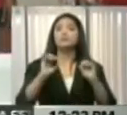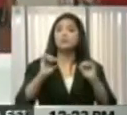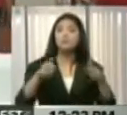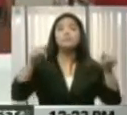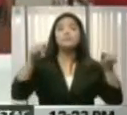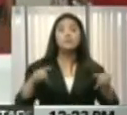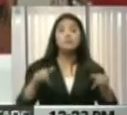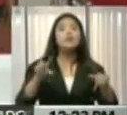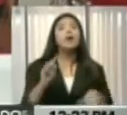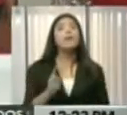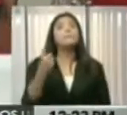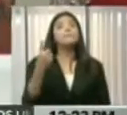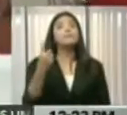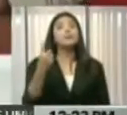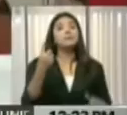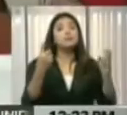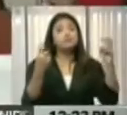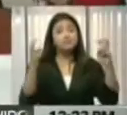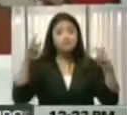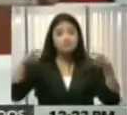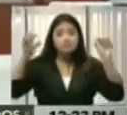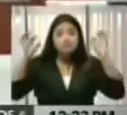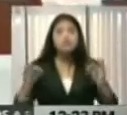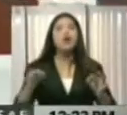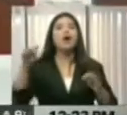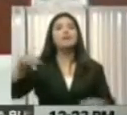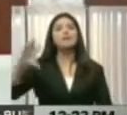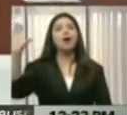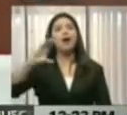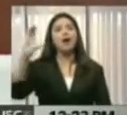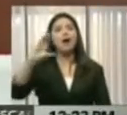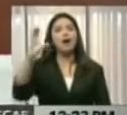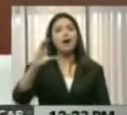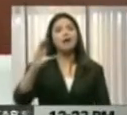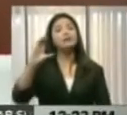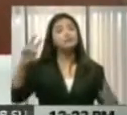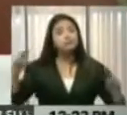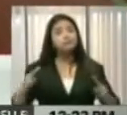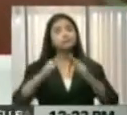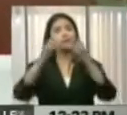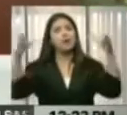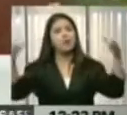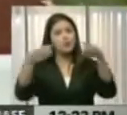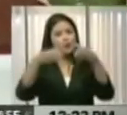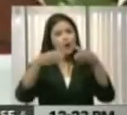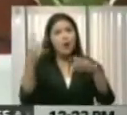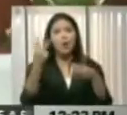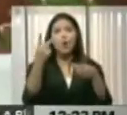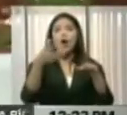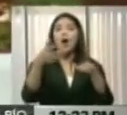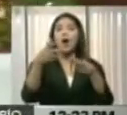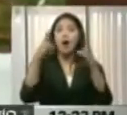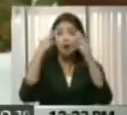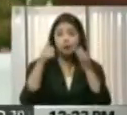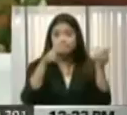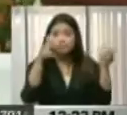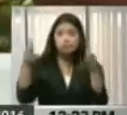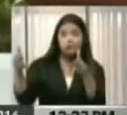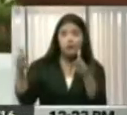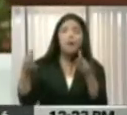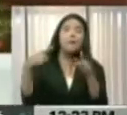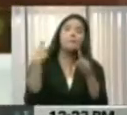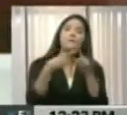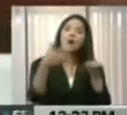hoy es el primer acercamiento formal. Caracas, Venezuela, es sede de este encuentro histórico entre el Ejército de Liberación Nacional